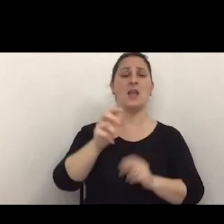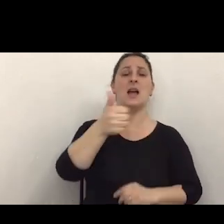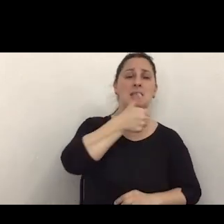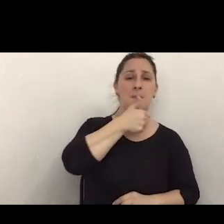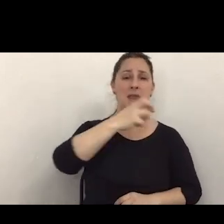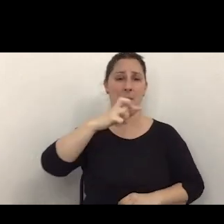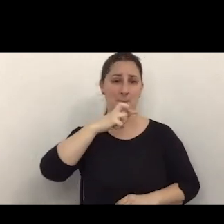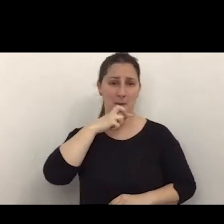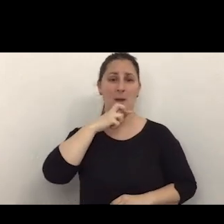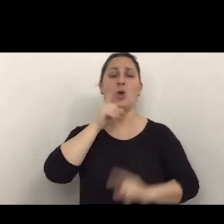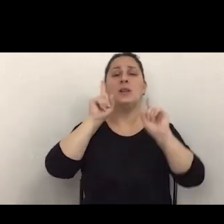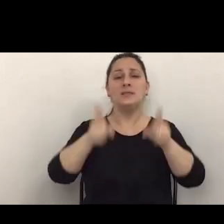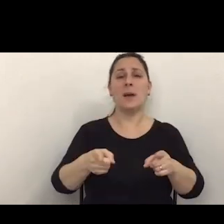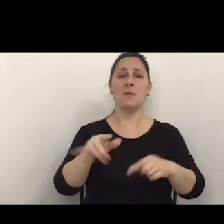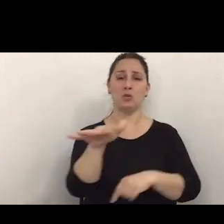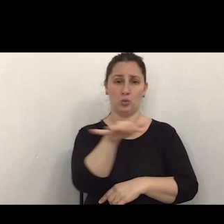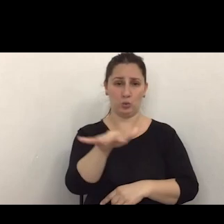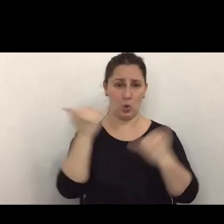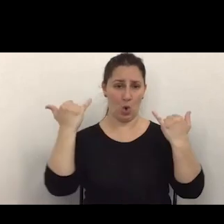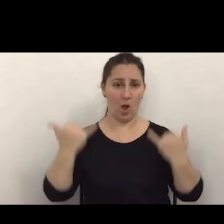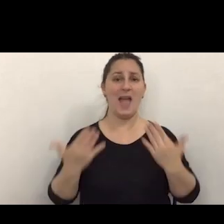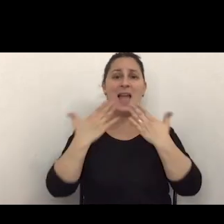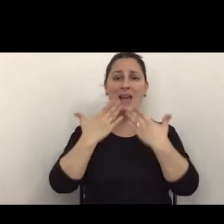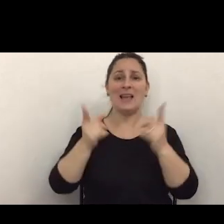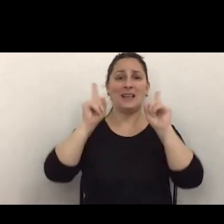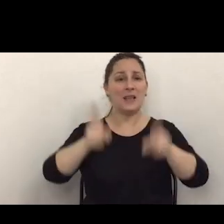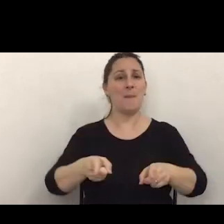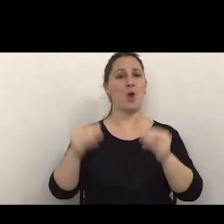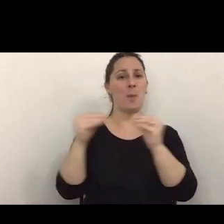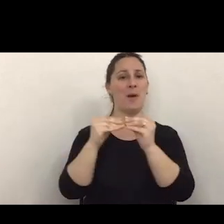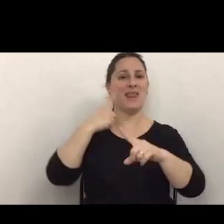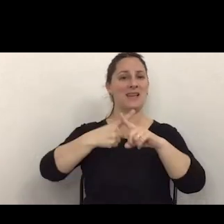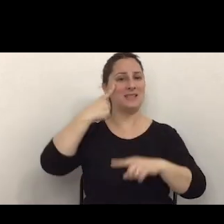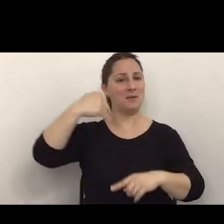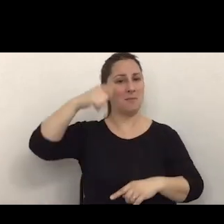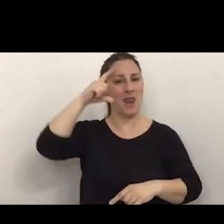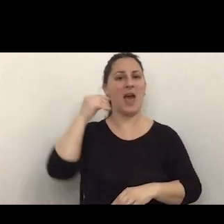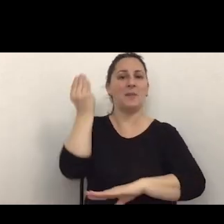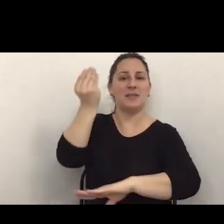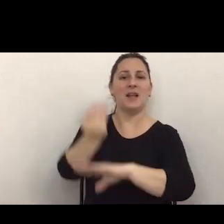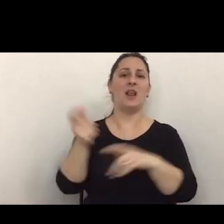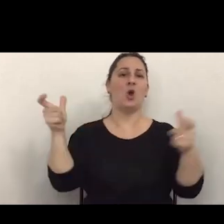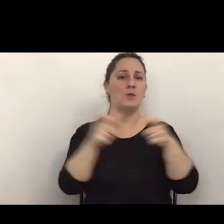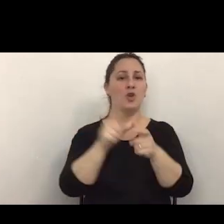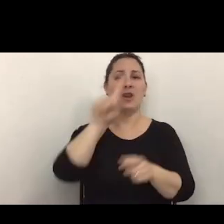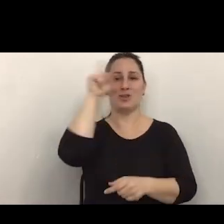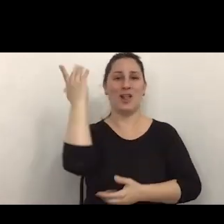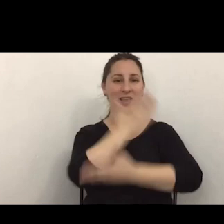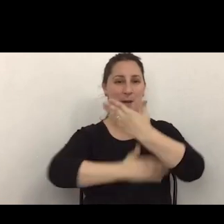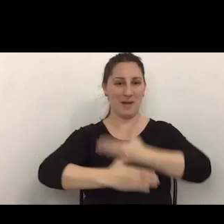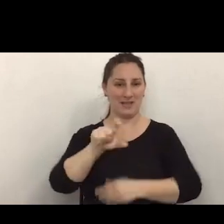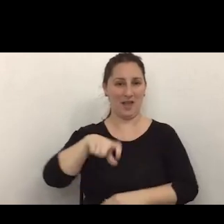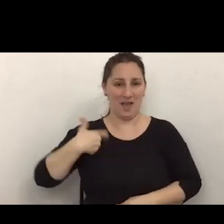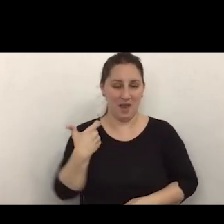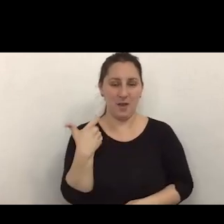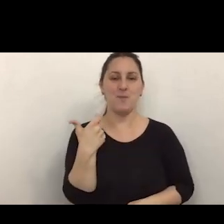Yamila, y también con subtítulos. Agradecerle también a nuestra compañera Jimena Caruso, que es representante de la Comisión Nacional de Discapacidad.